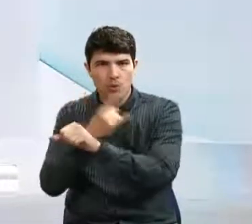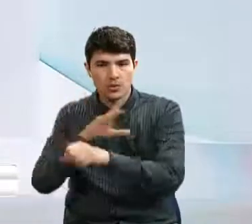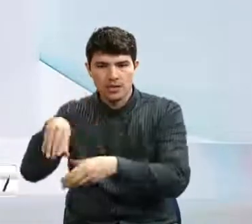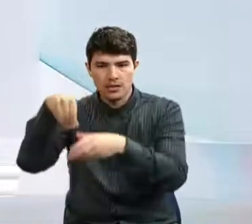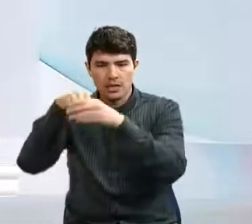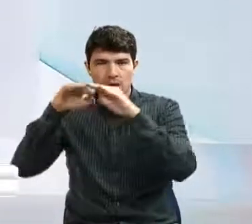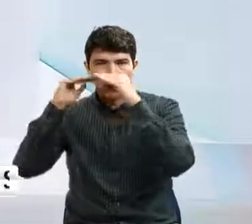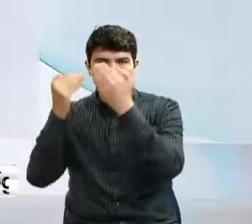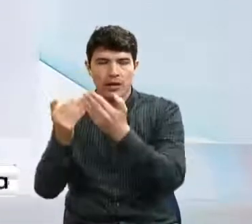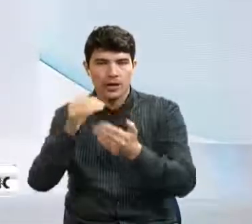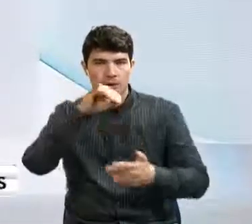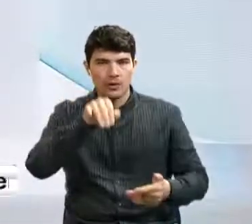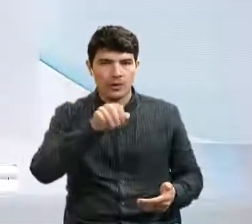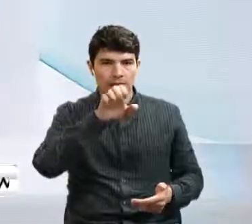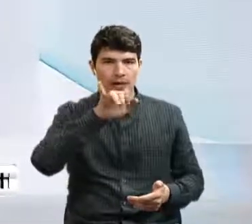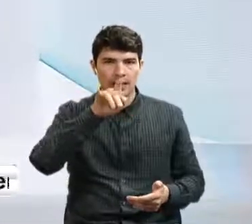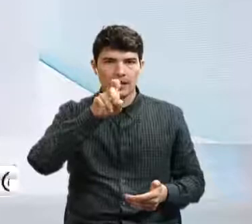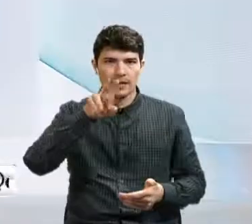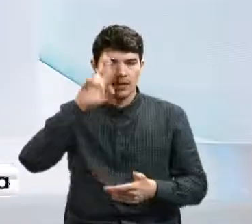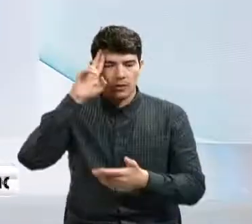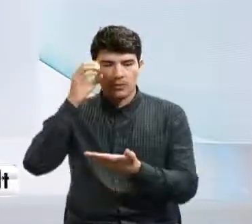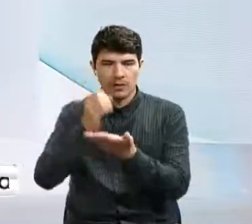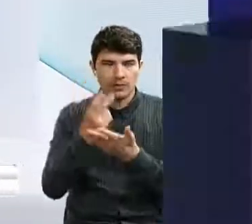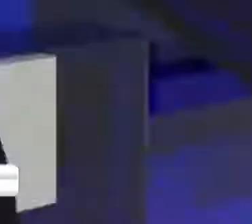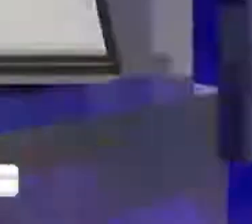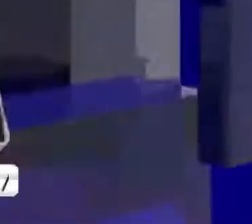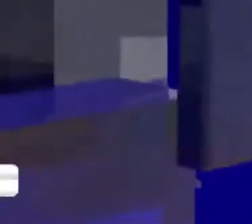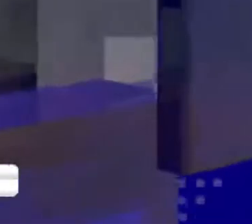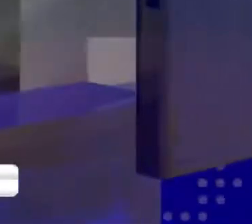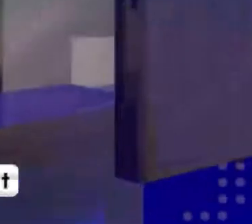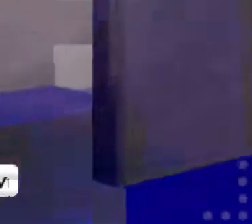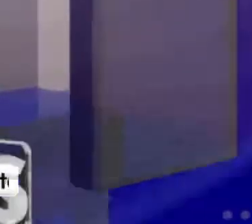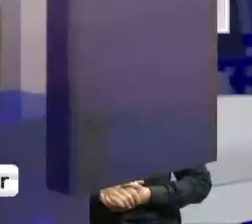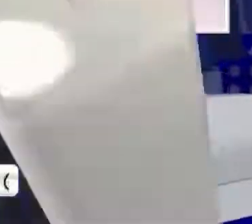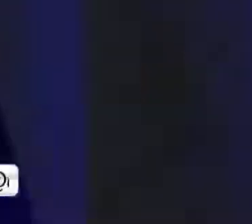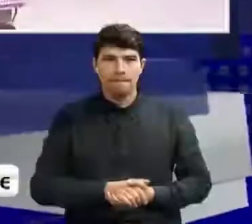o gato que dicen sobre este flagelo en zona de fronteras buenas tardes